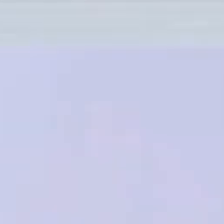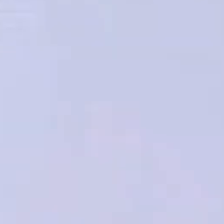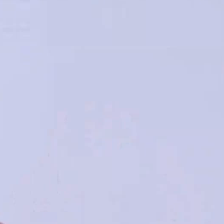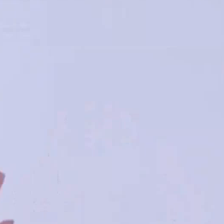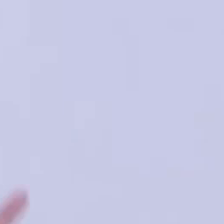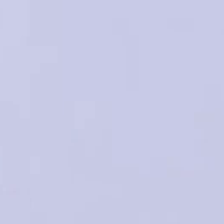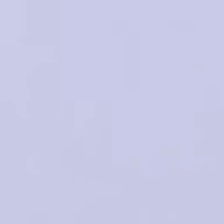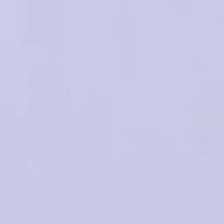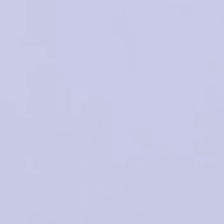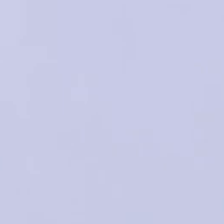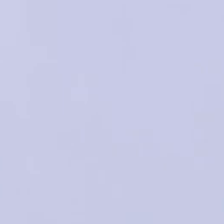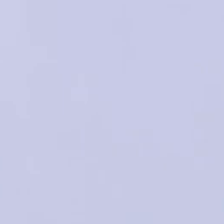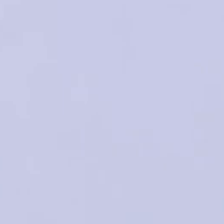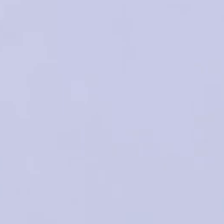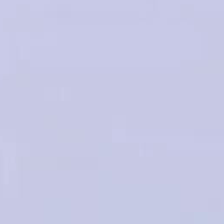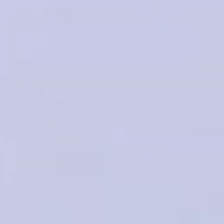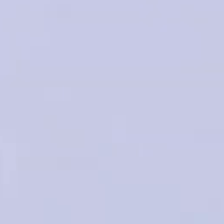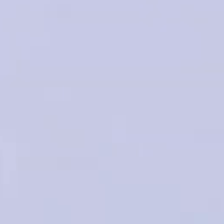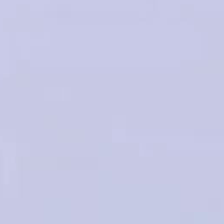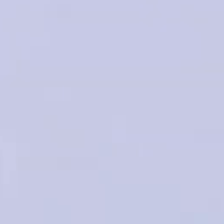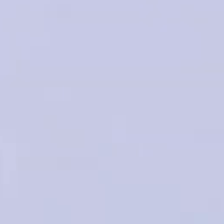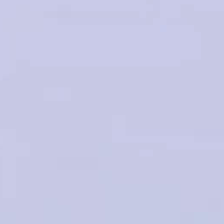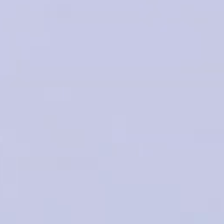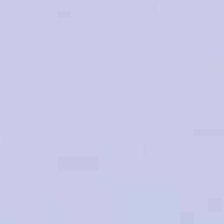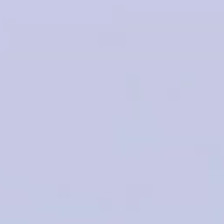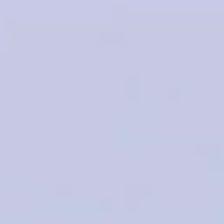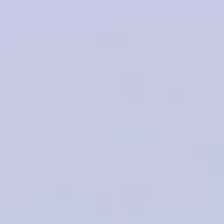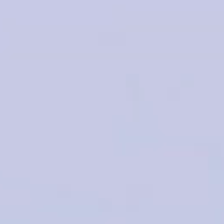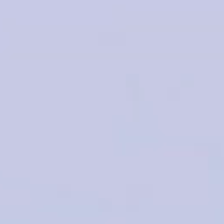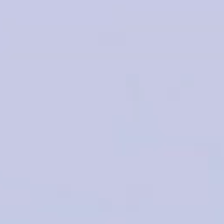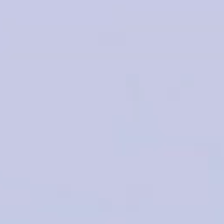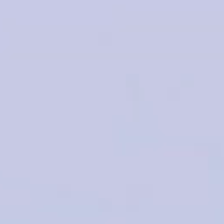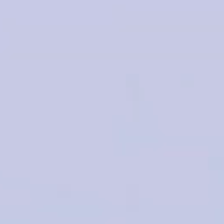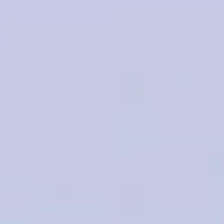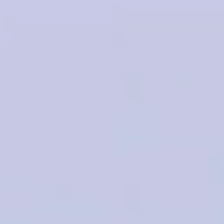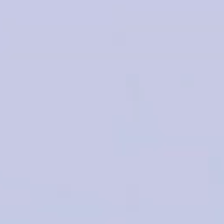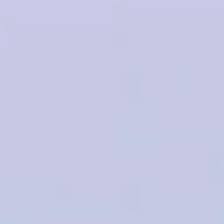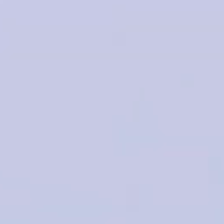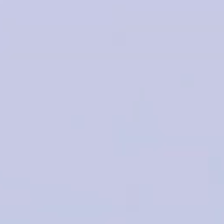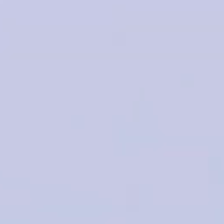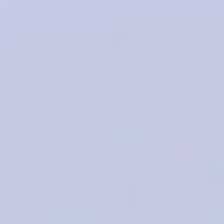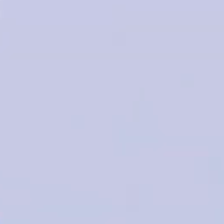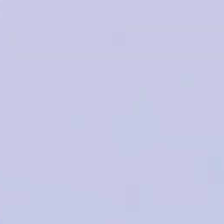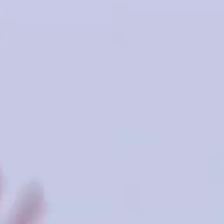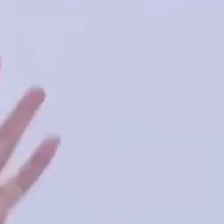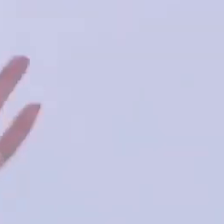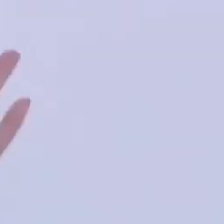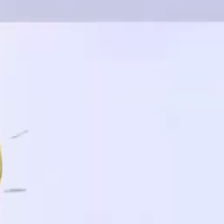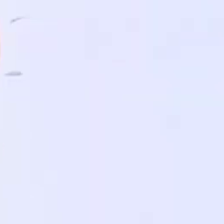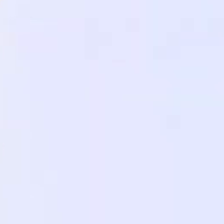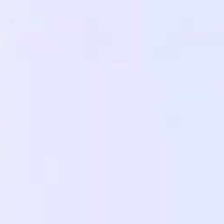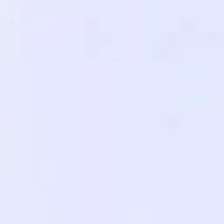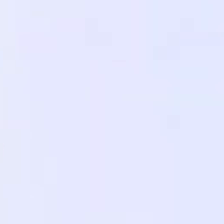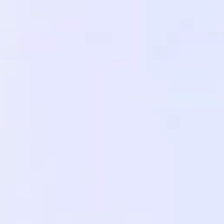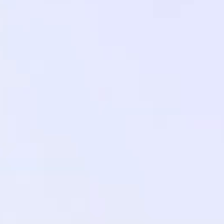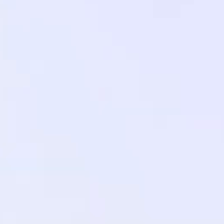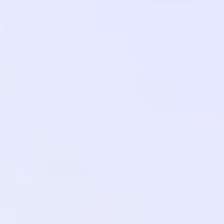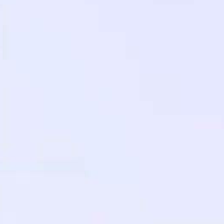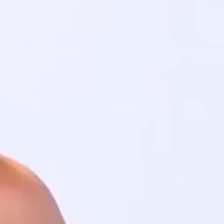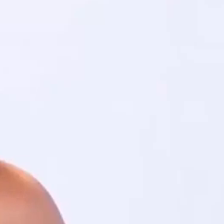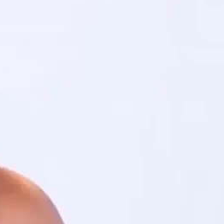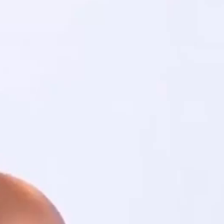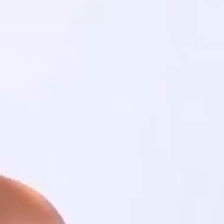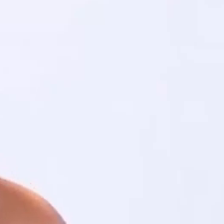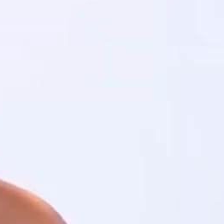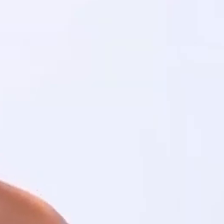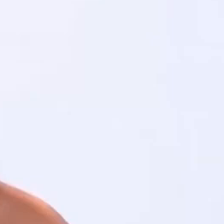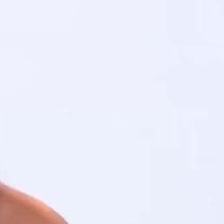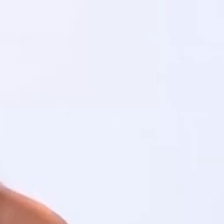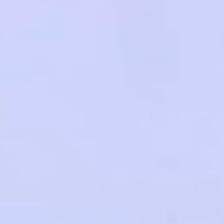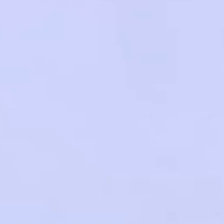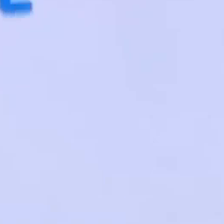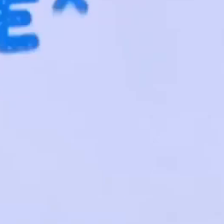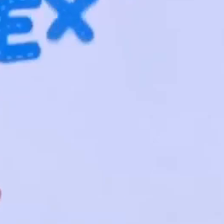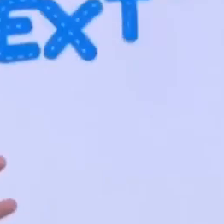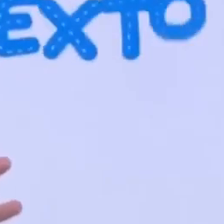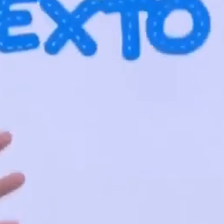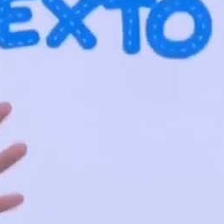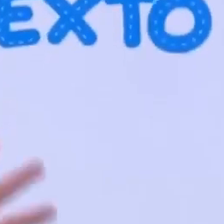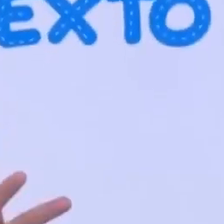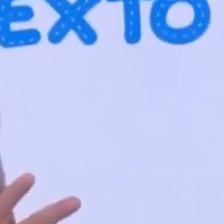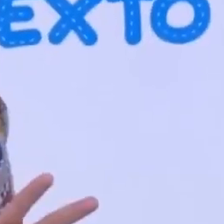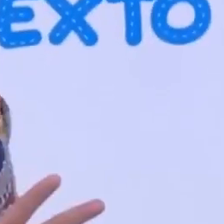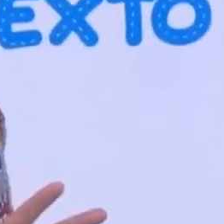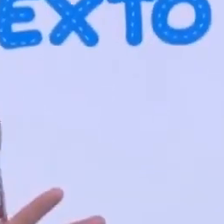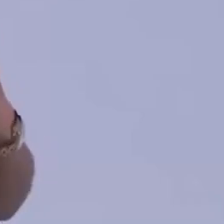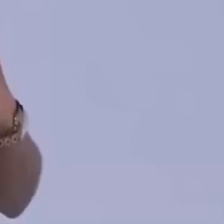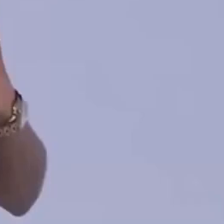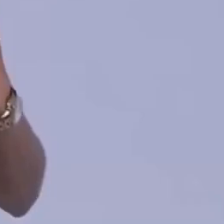Luego, a las 9:30, de la mano de Fátima, seguimos con Aprendo en Casa. Y si eres de primaria, Paola y Patricia te